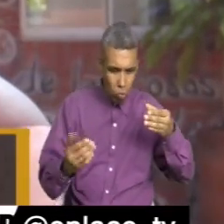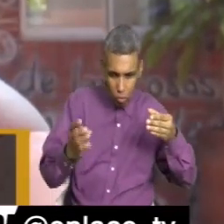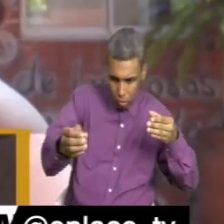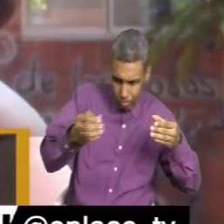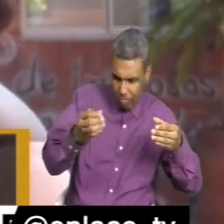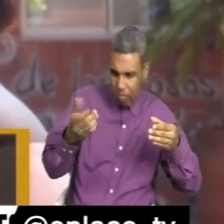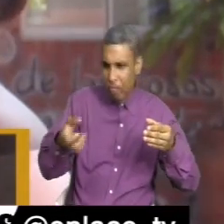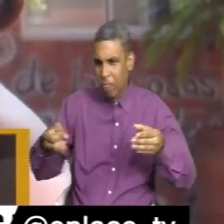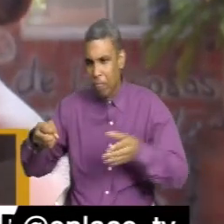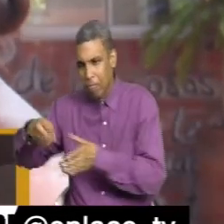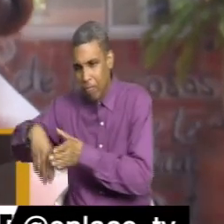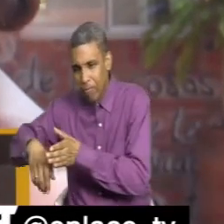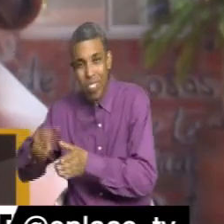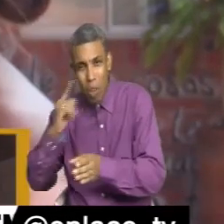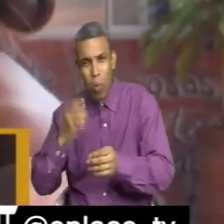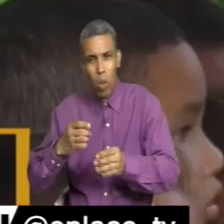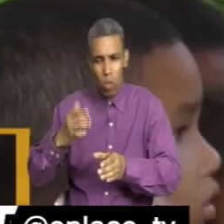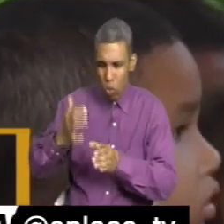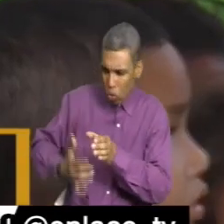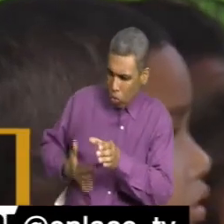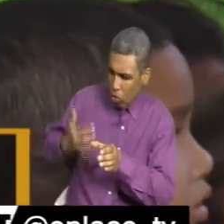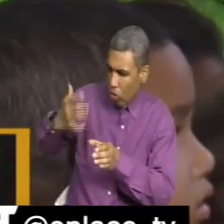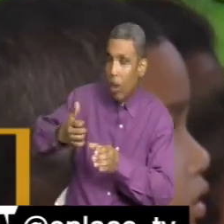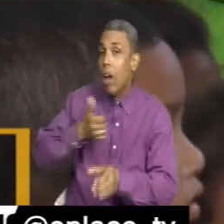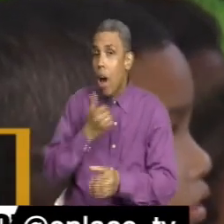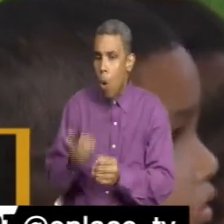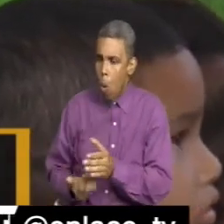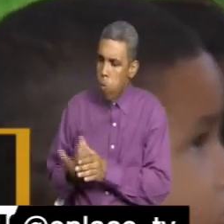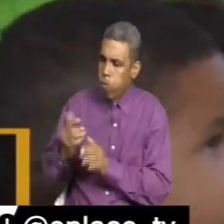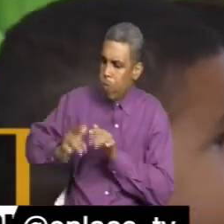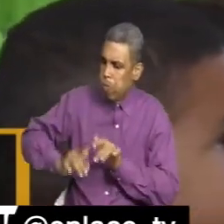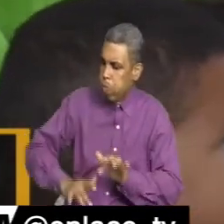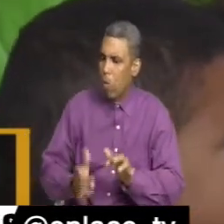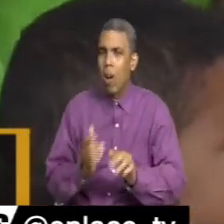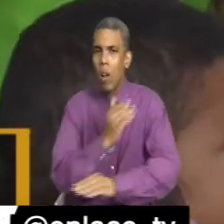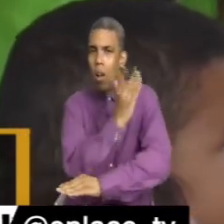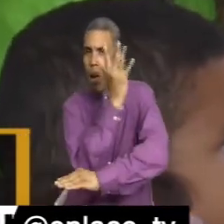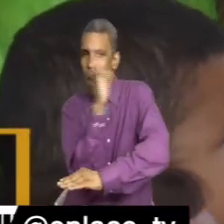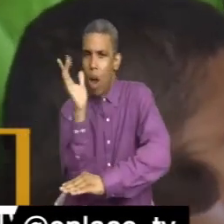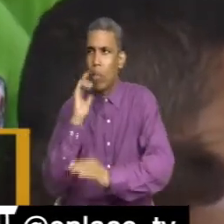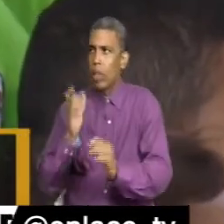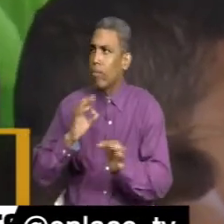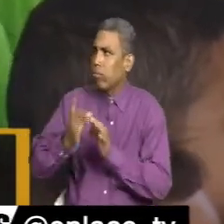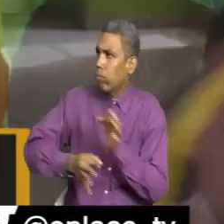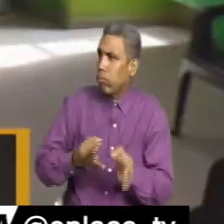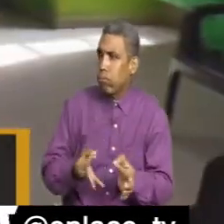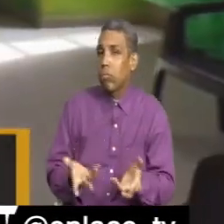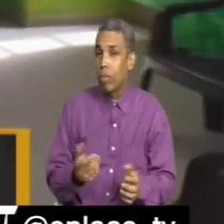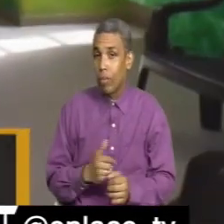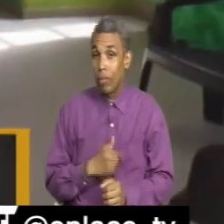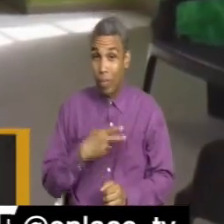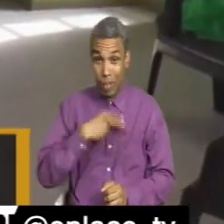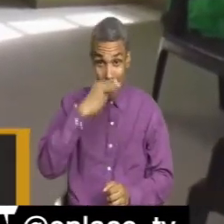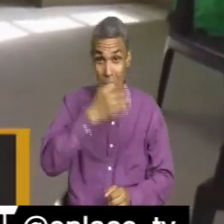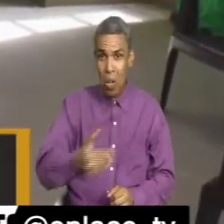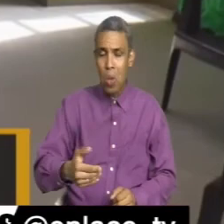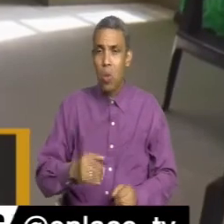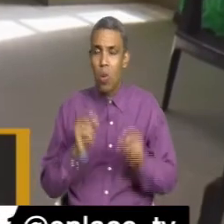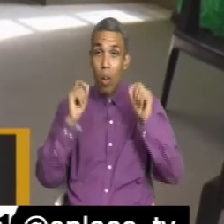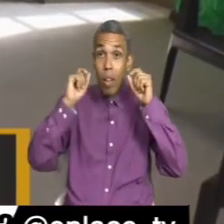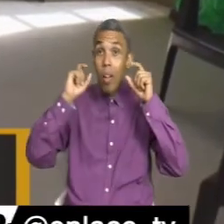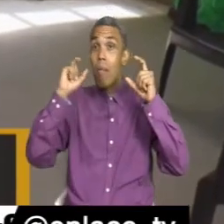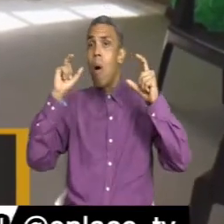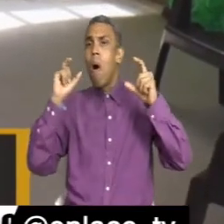los árboles. Entonces todo eso es lo que estamos trabajando junto a las agentes educativas. Los más contentos fueron los pequeños, quienes estuvieron muy atentos. Para